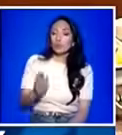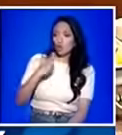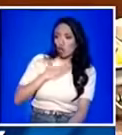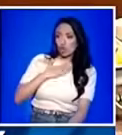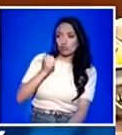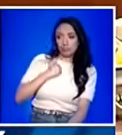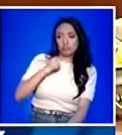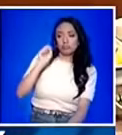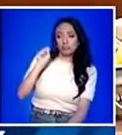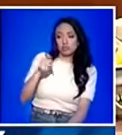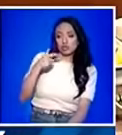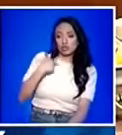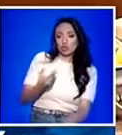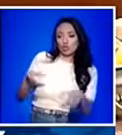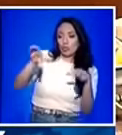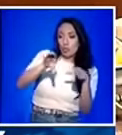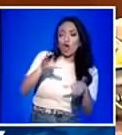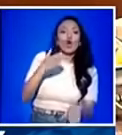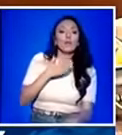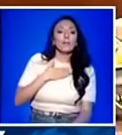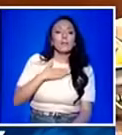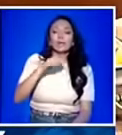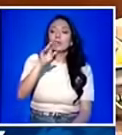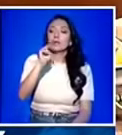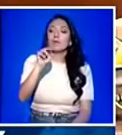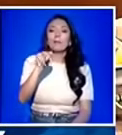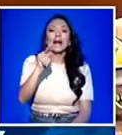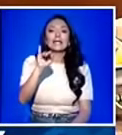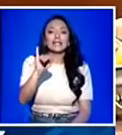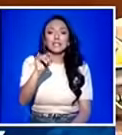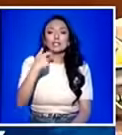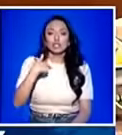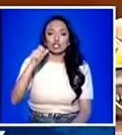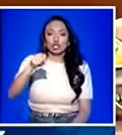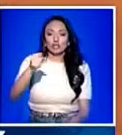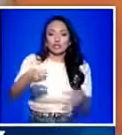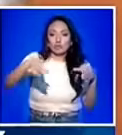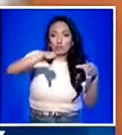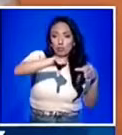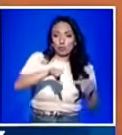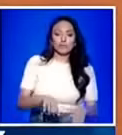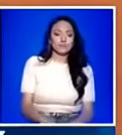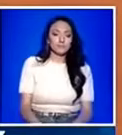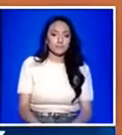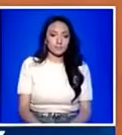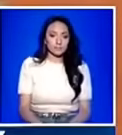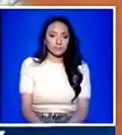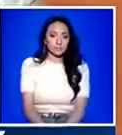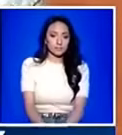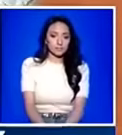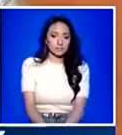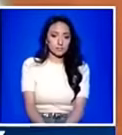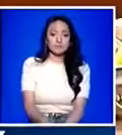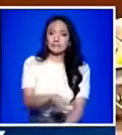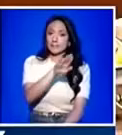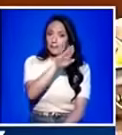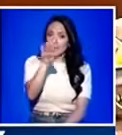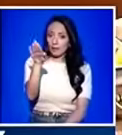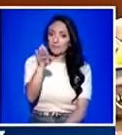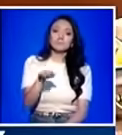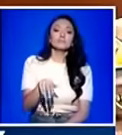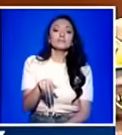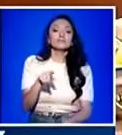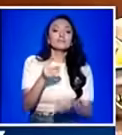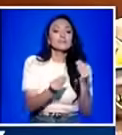Ese también es un secretito de su fanesca. Es un secreto de nuestra fanesca. Nosotros ponemos el maní. Y luego de esto, ¿qué es lo que se